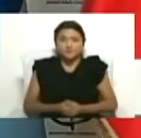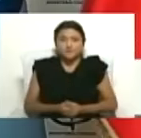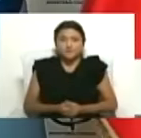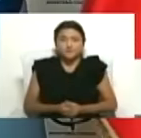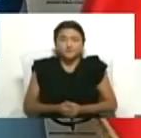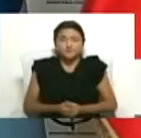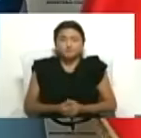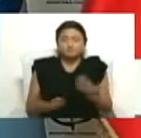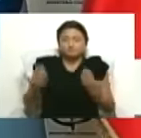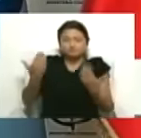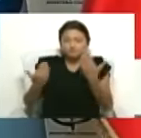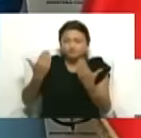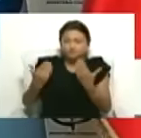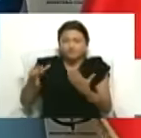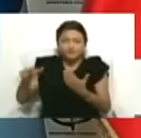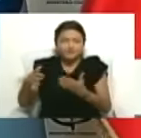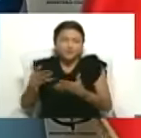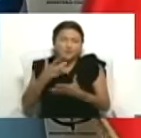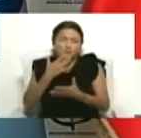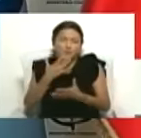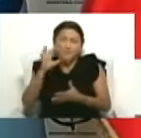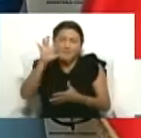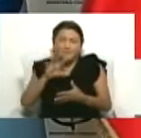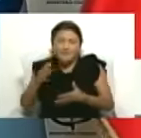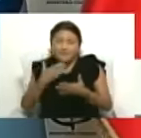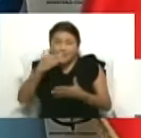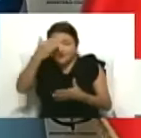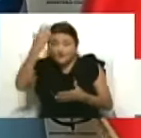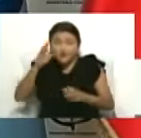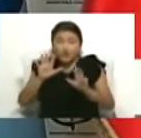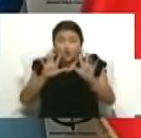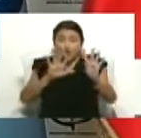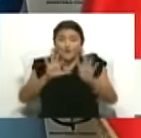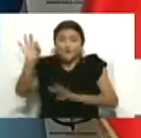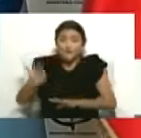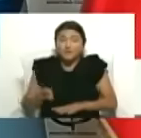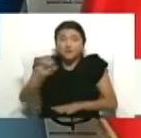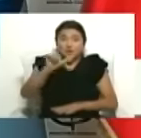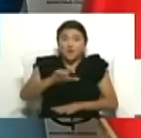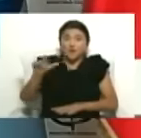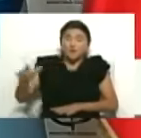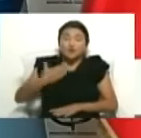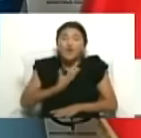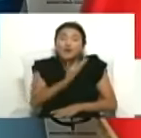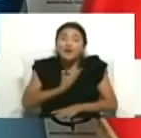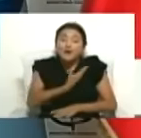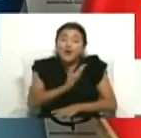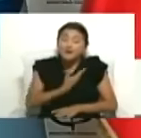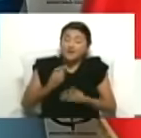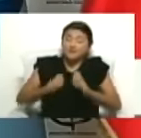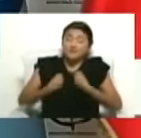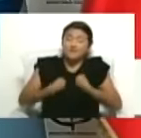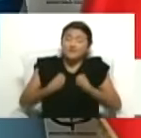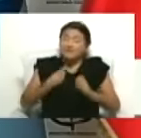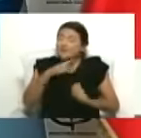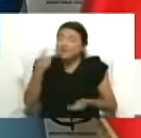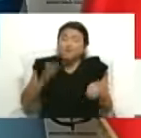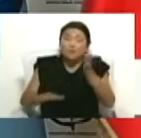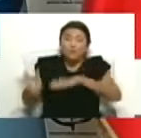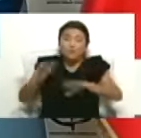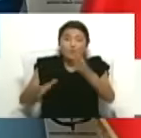Medio Oriente, vean ustedes, donde el 90% de la población de Gaza ha sido